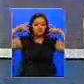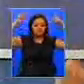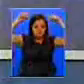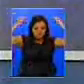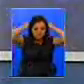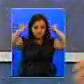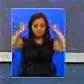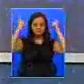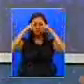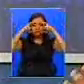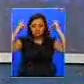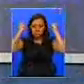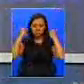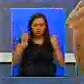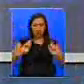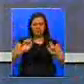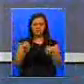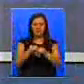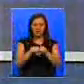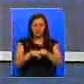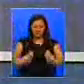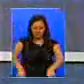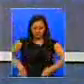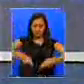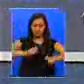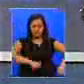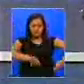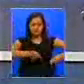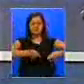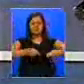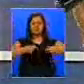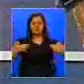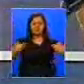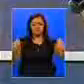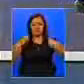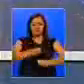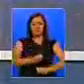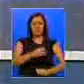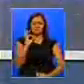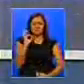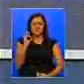entrar cubierto, con los zapatos cubiertos, con una bata especial, con